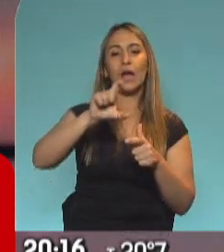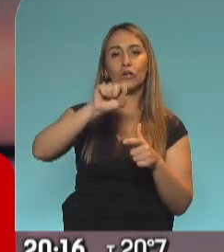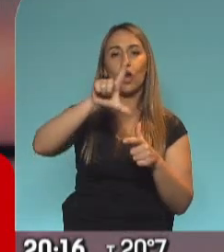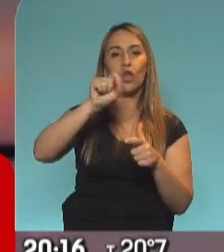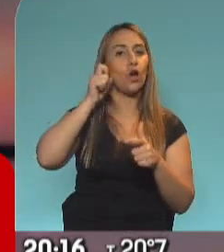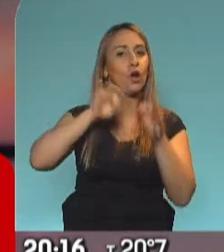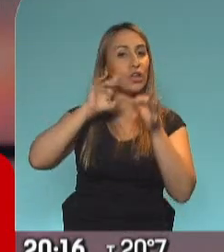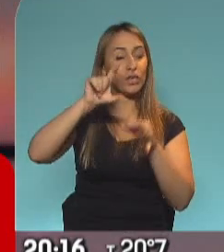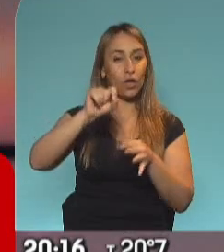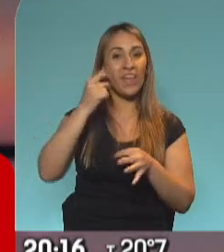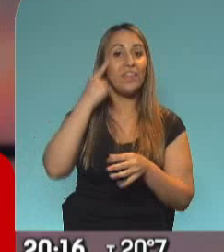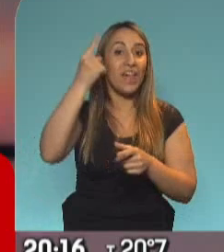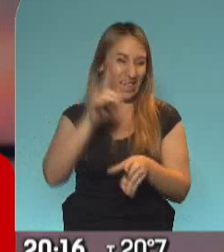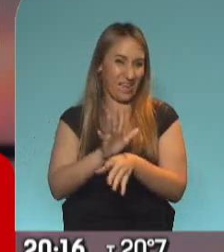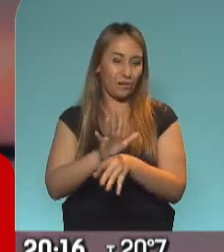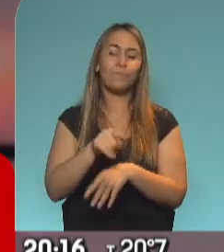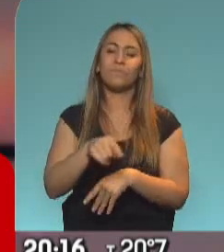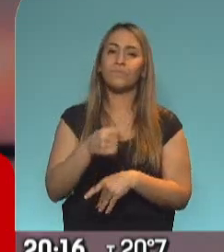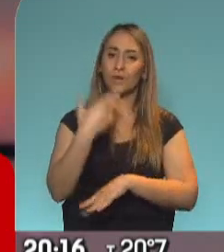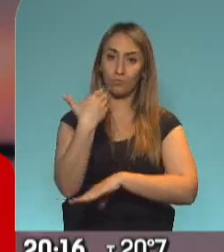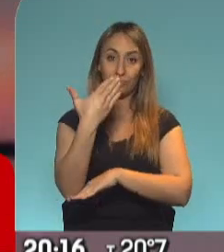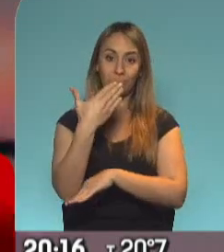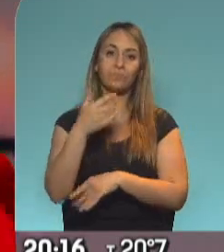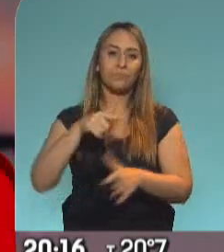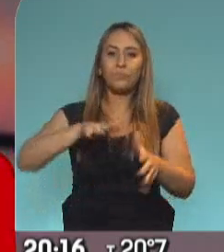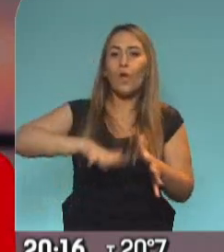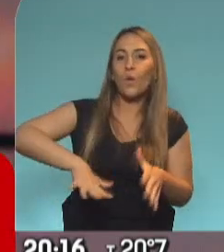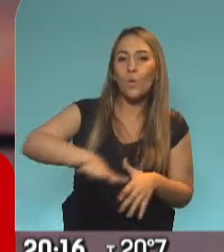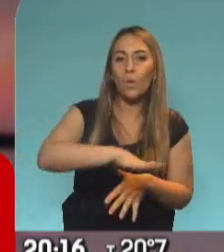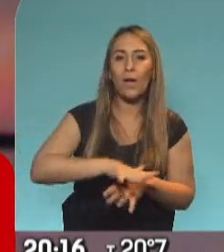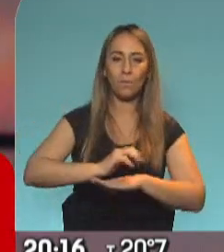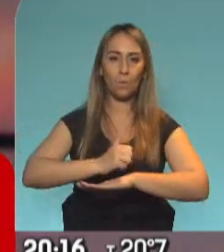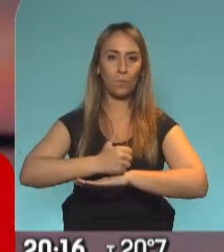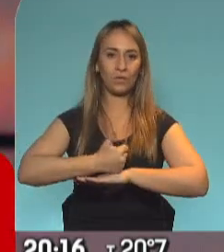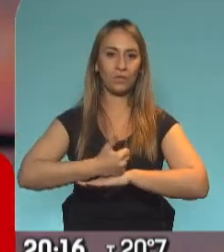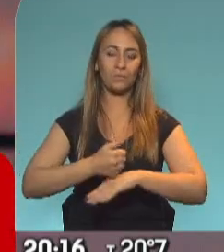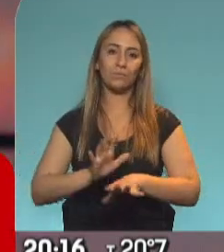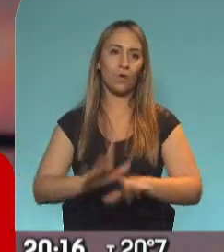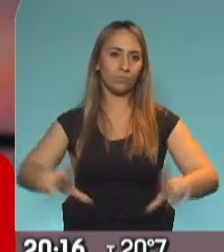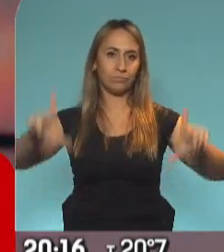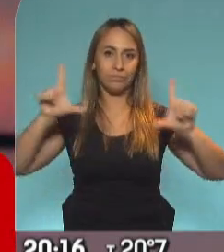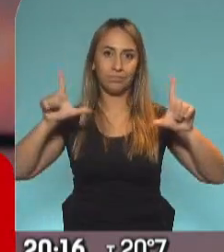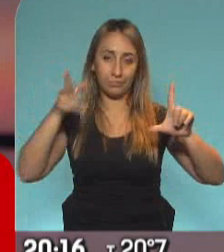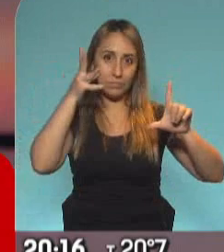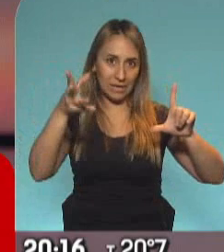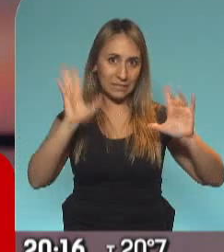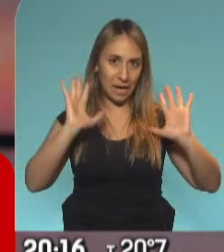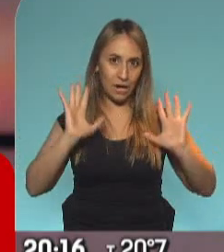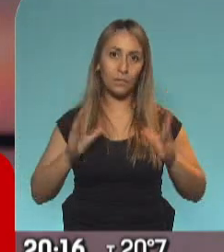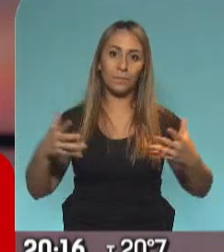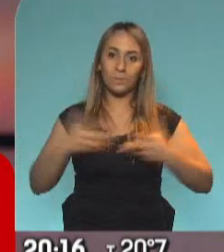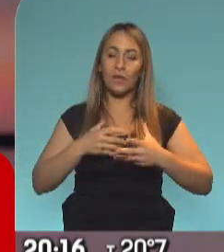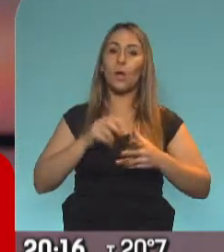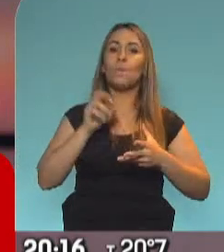de este evento. Bien, como decías vos, ¿no? En un lugar, en una posición de vidriera, si querés, en donde el peronismo frente a